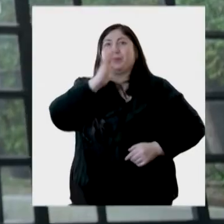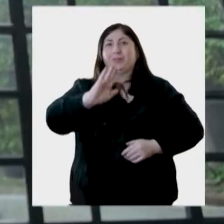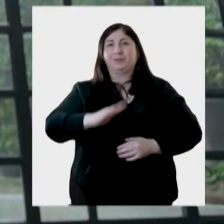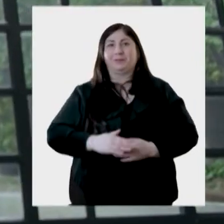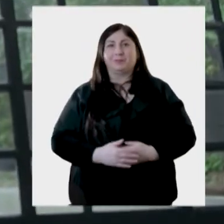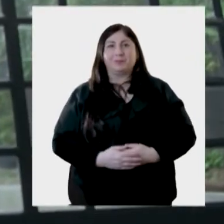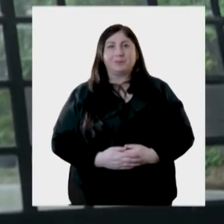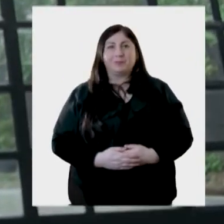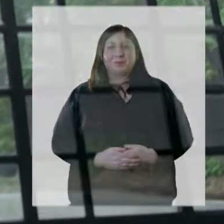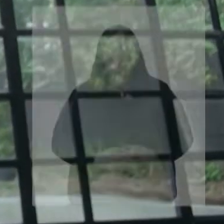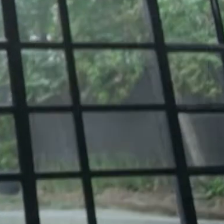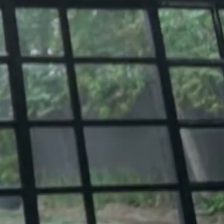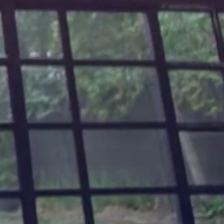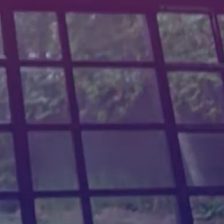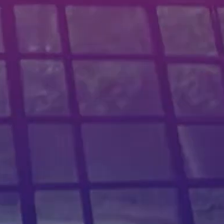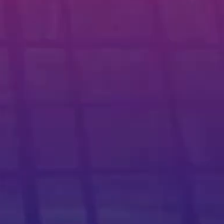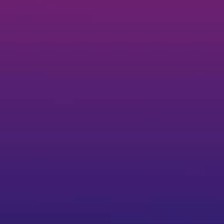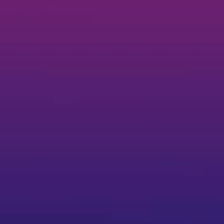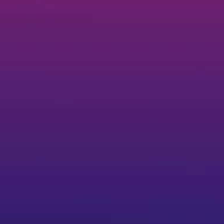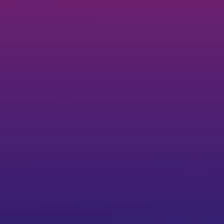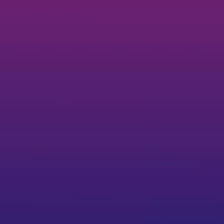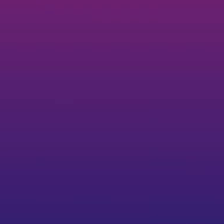mejoremos.